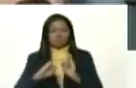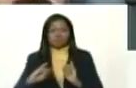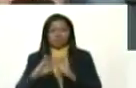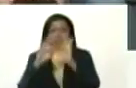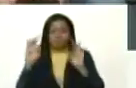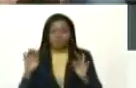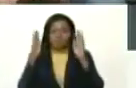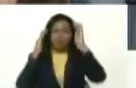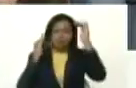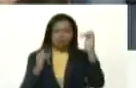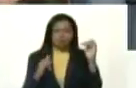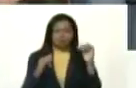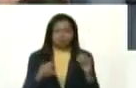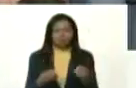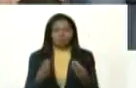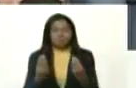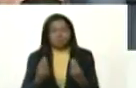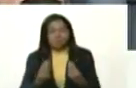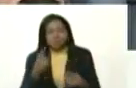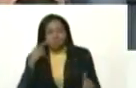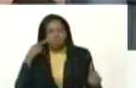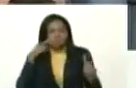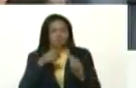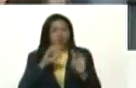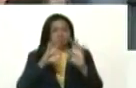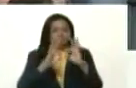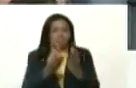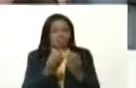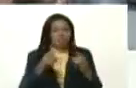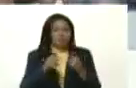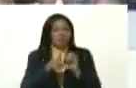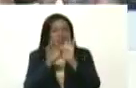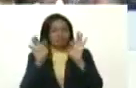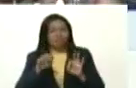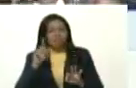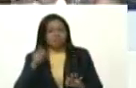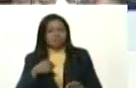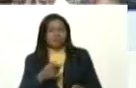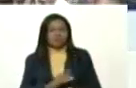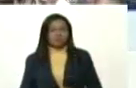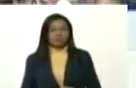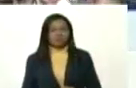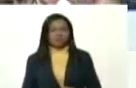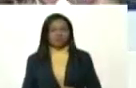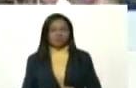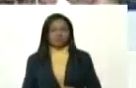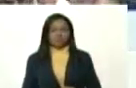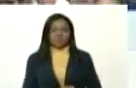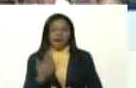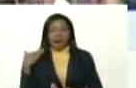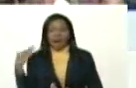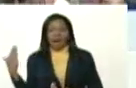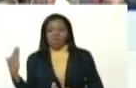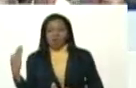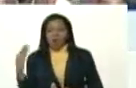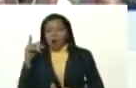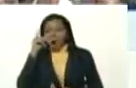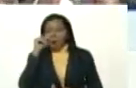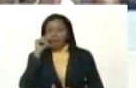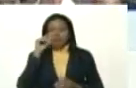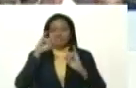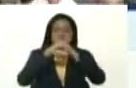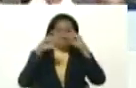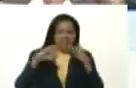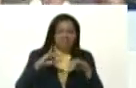atención muy directa a la familia. Y Reni, que lo tengo aquí al lado, está feliz, presidente, porque tiene